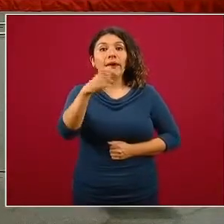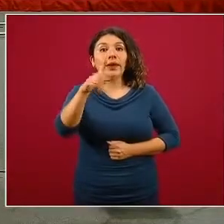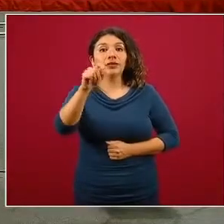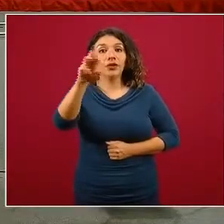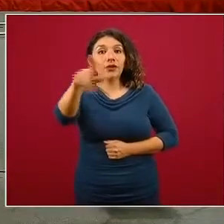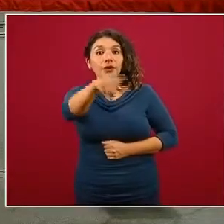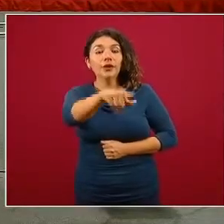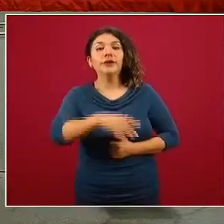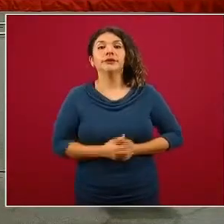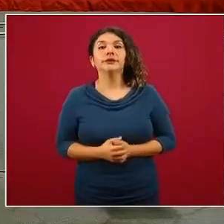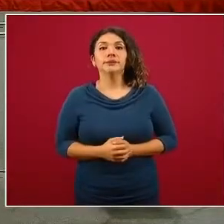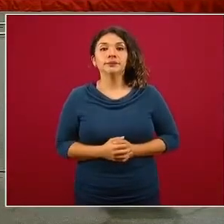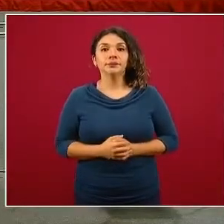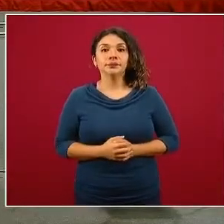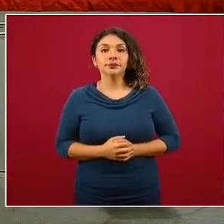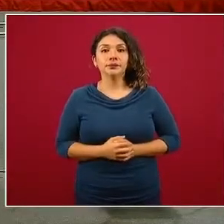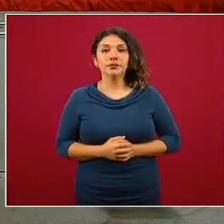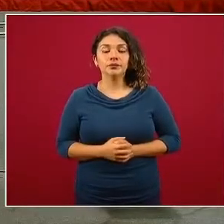favor, ya.